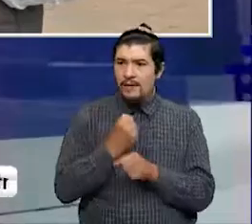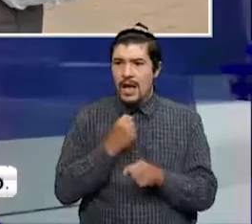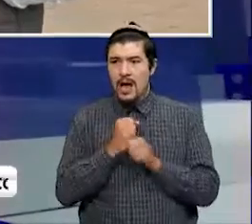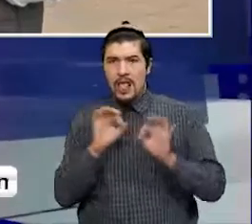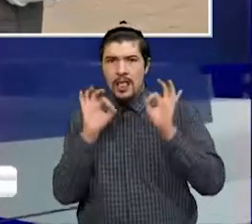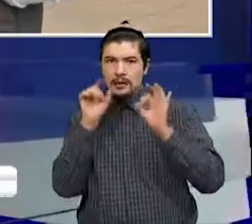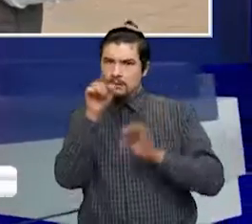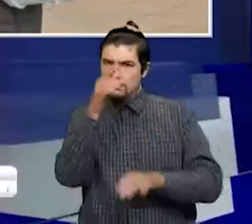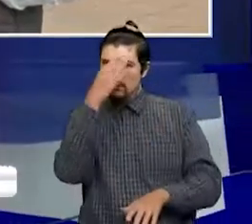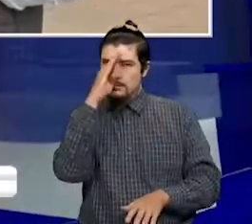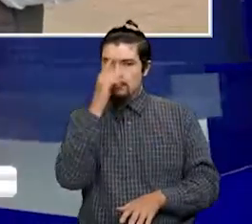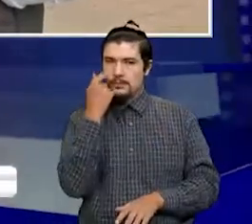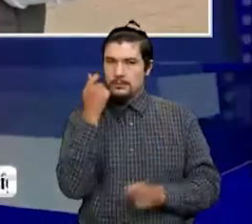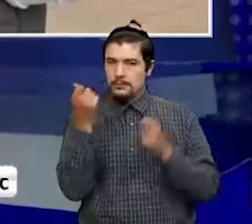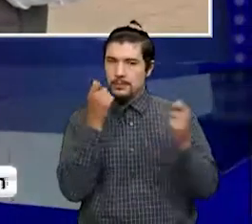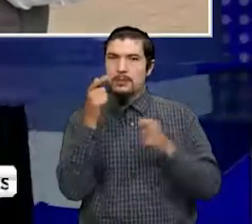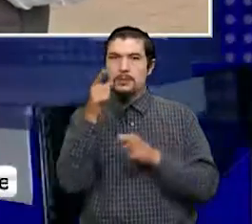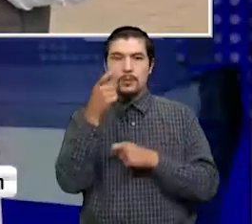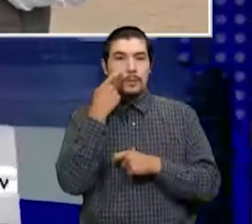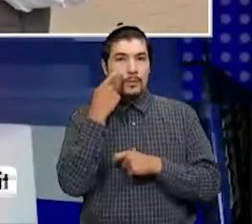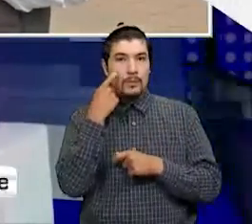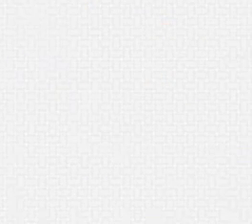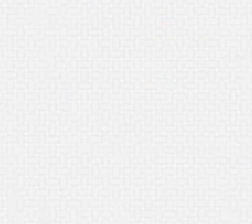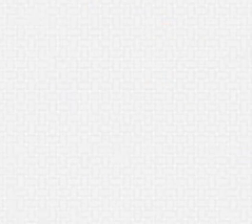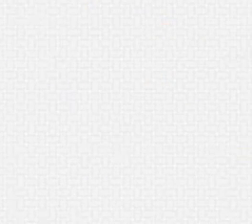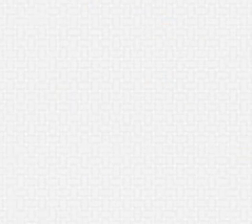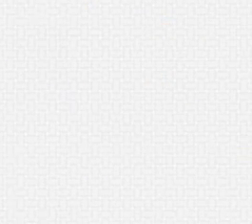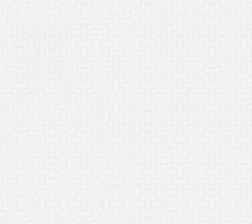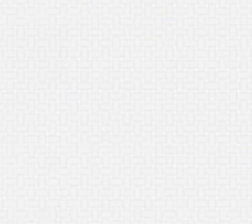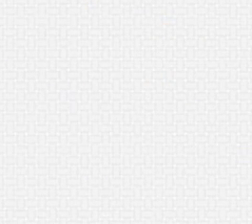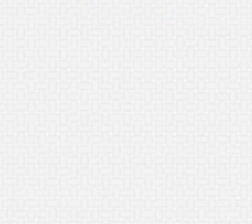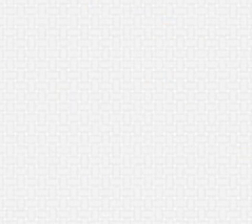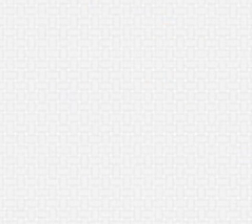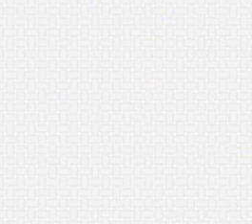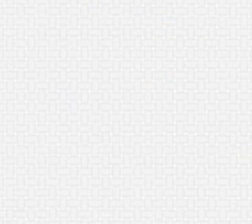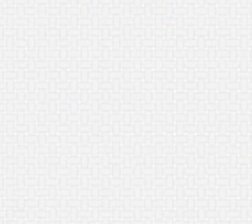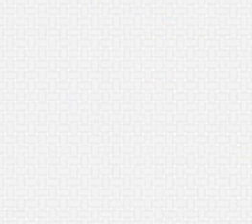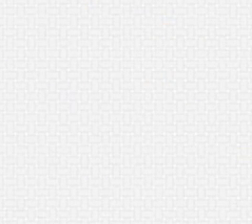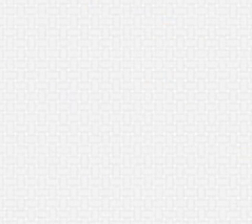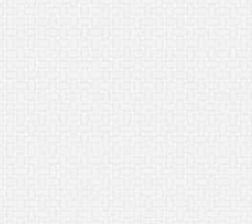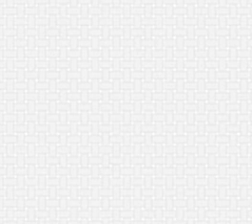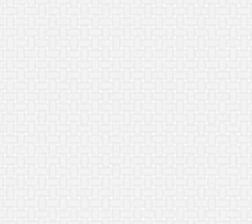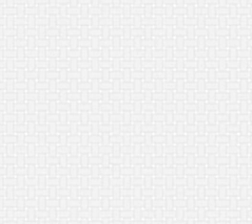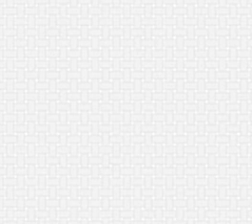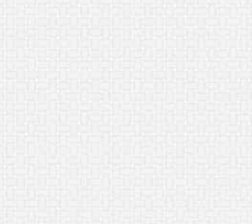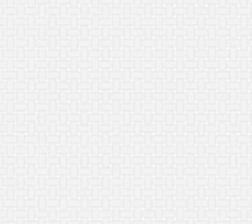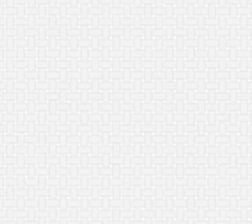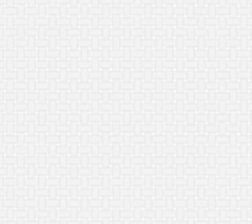personas. Eso es todo por el momento. Sigan ustedes en estudio. Canaltro.com